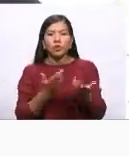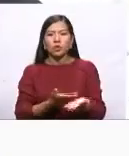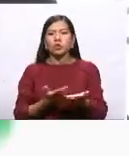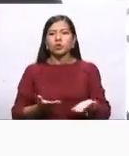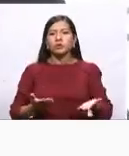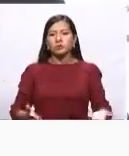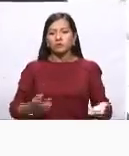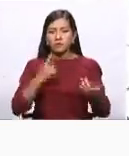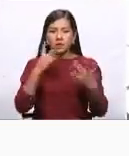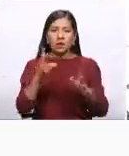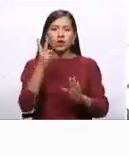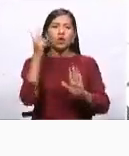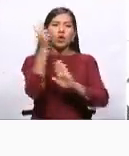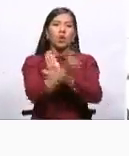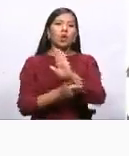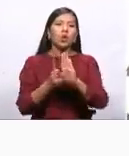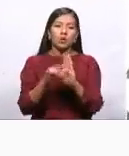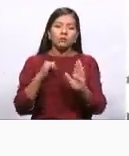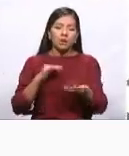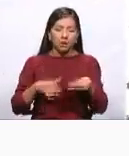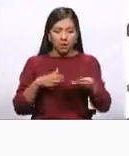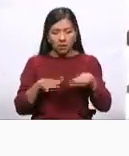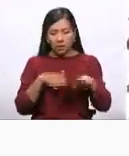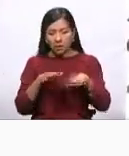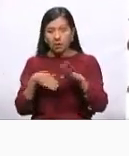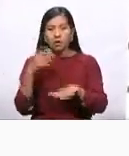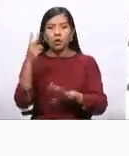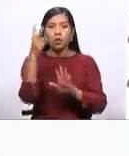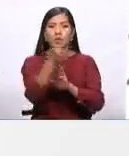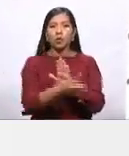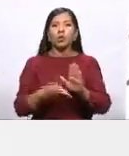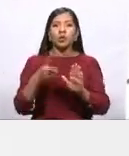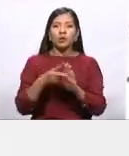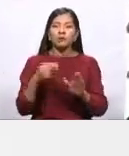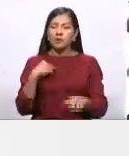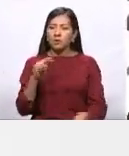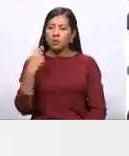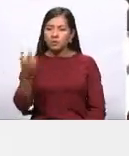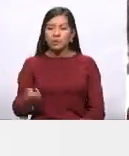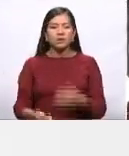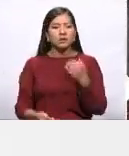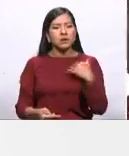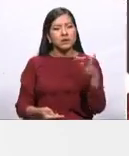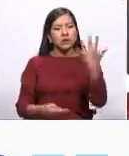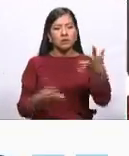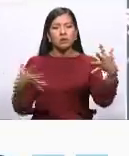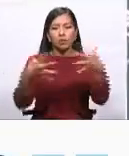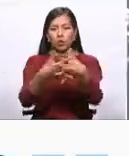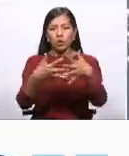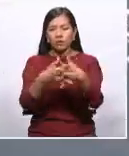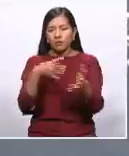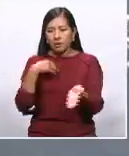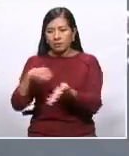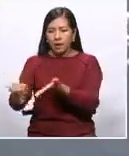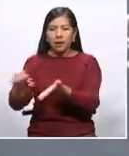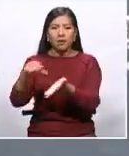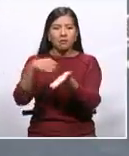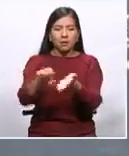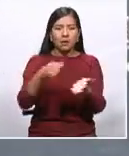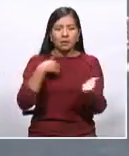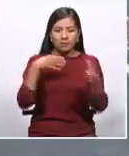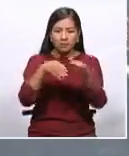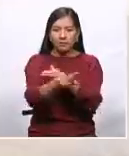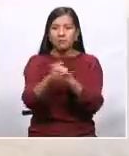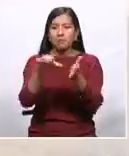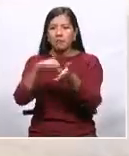productos. Casi 2 horas, porque se va pagando de 2 pesos, 5 pesos, 1 peso a los bloqueadores. Ni pierdo la